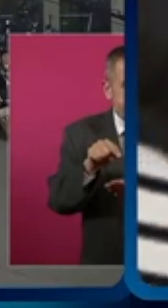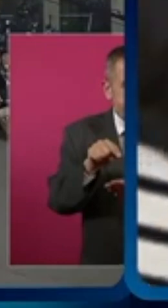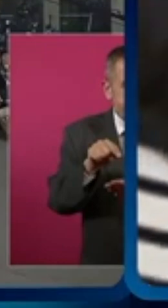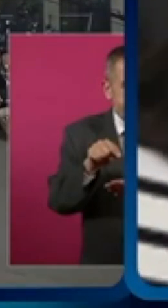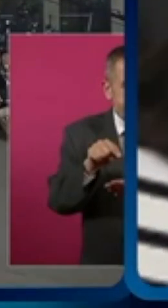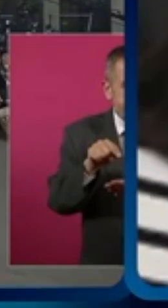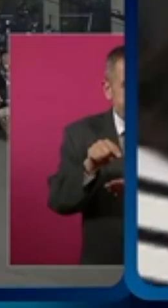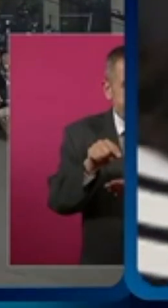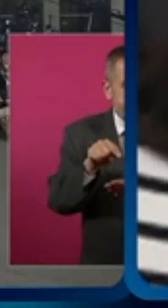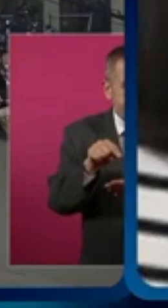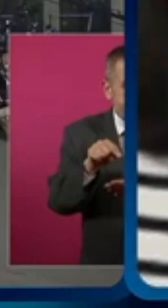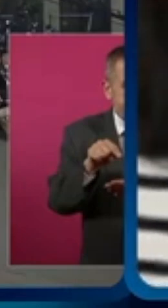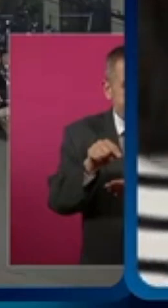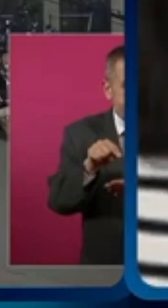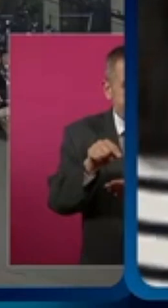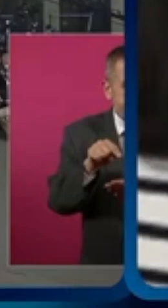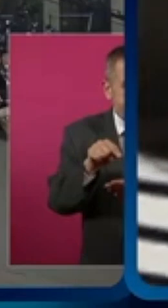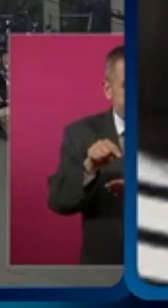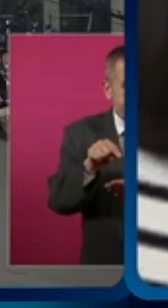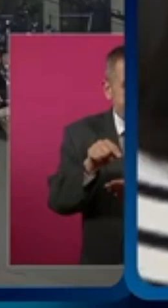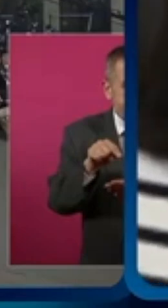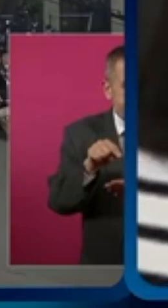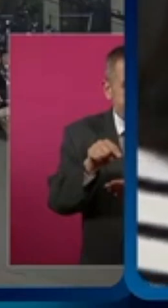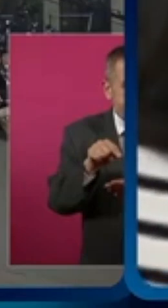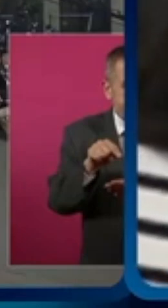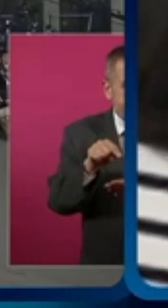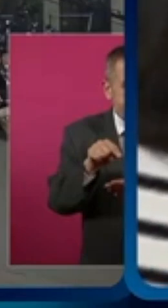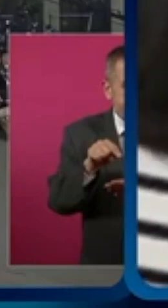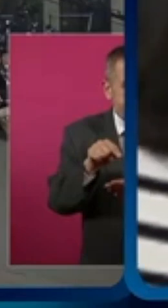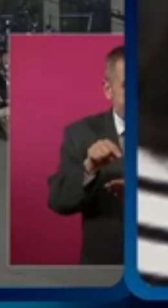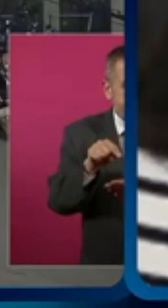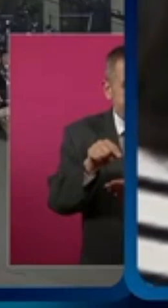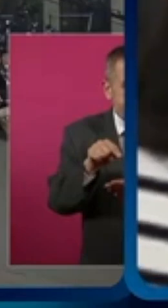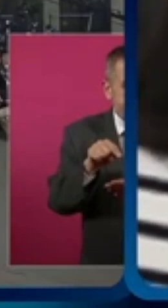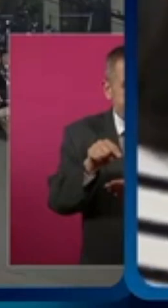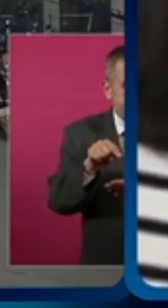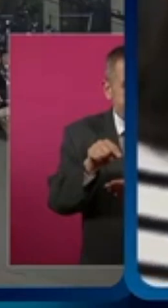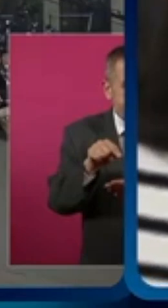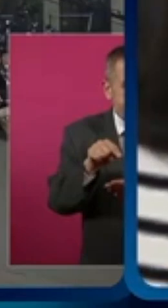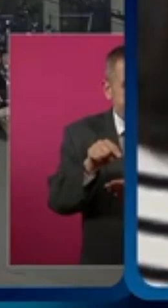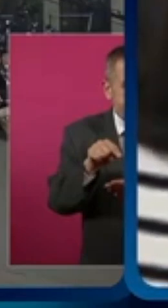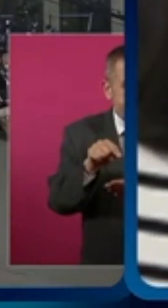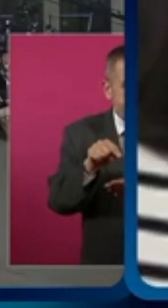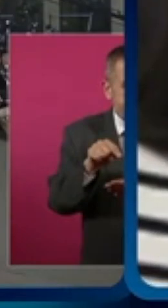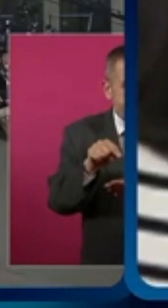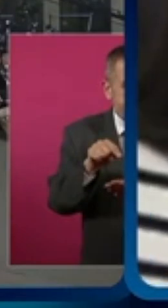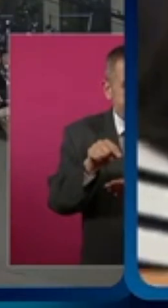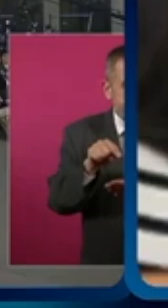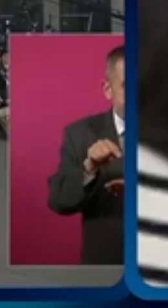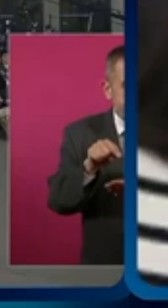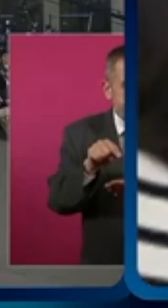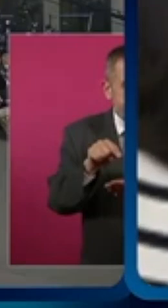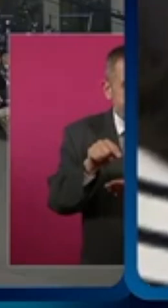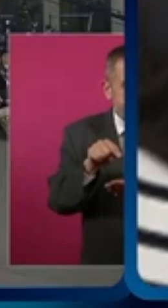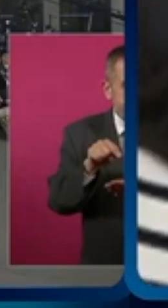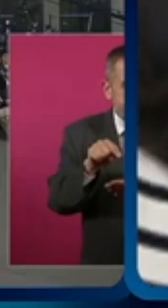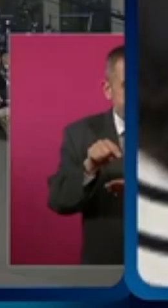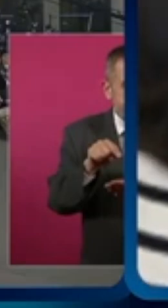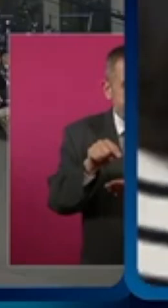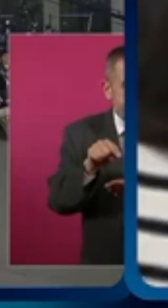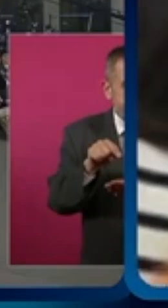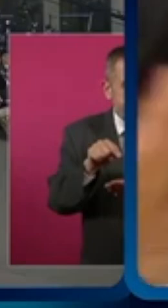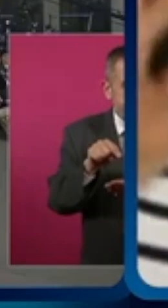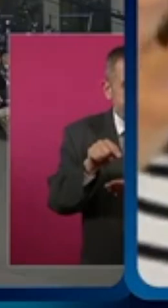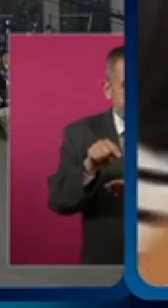magistrados y de los jueces. No, pues con razón, chulada de maíz prieto, ahí están, ahí de ahí no se quieren mover y